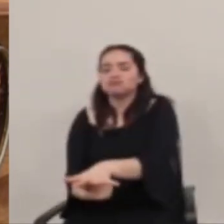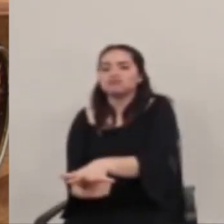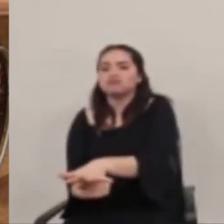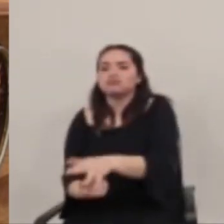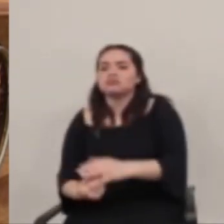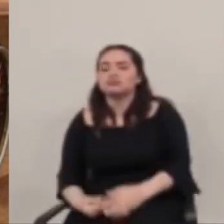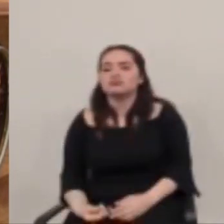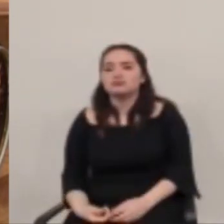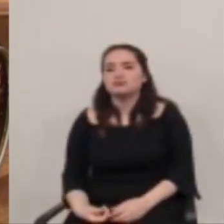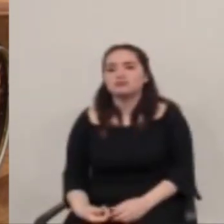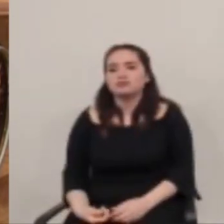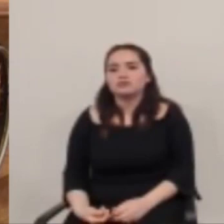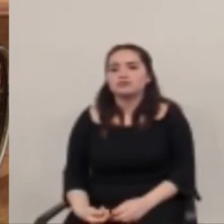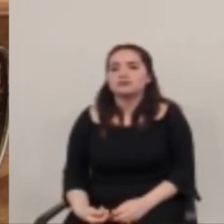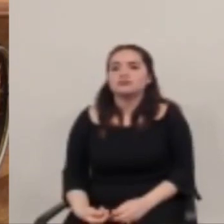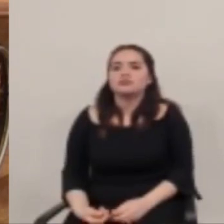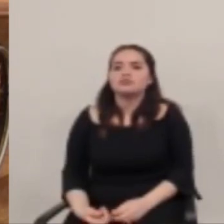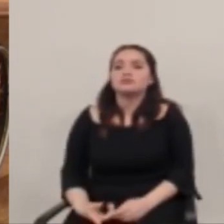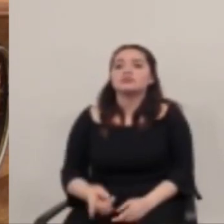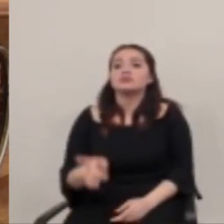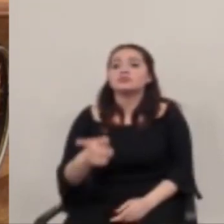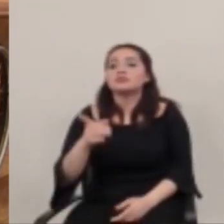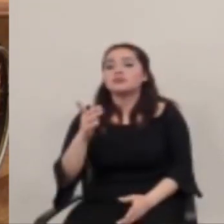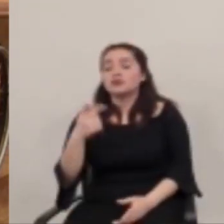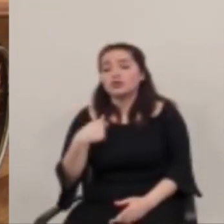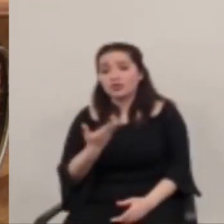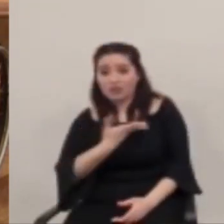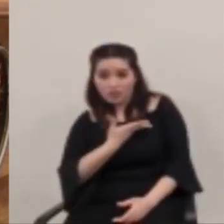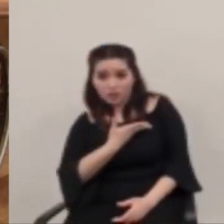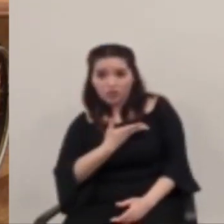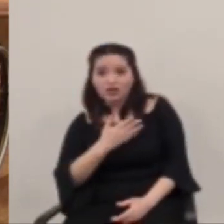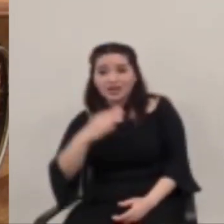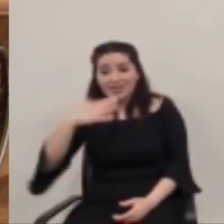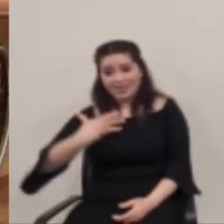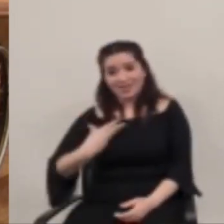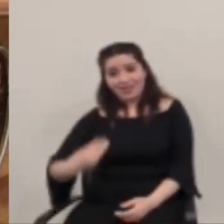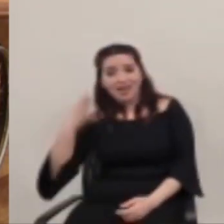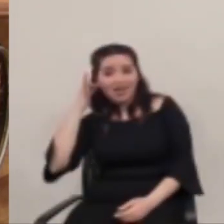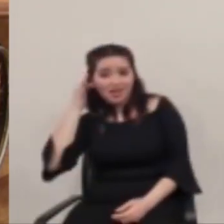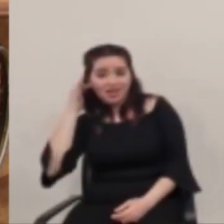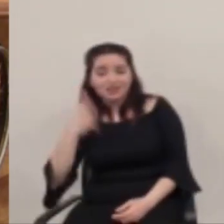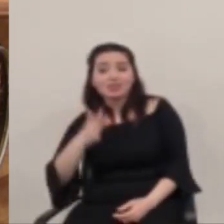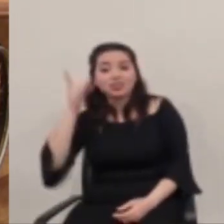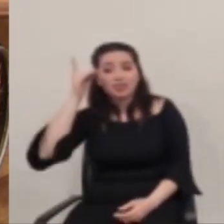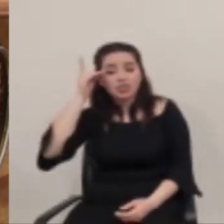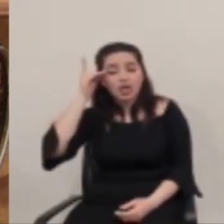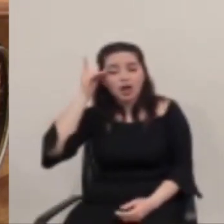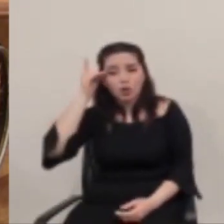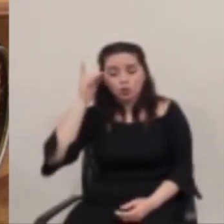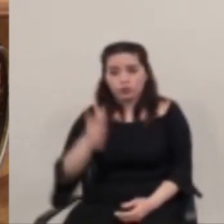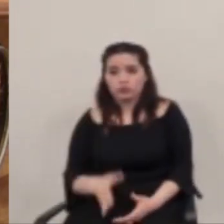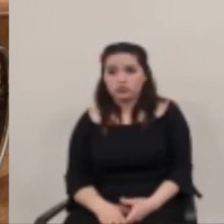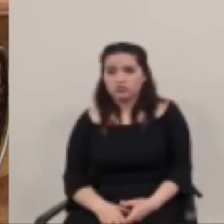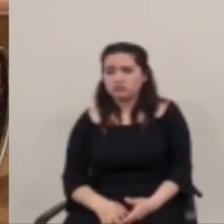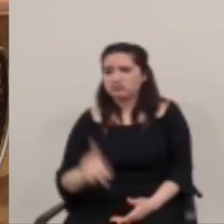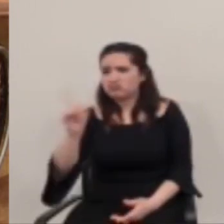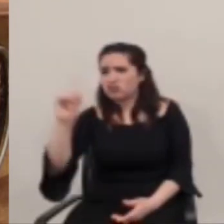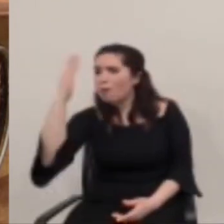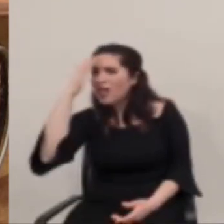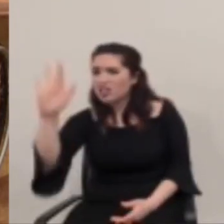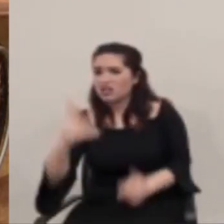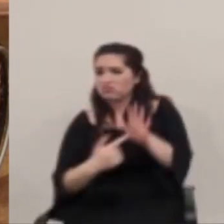porque, al menos ha sido mi experiencia, yo tuve una hija con síndrome de Down, no necesariamente hay maldad